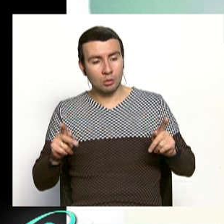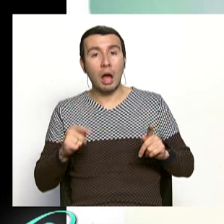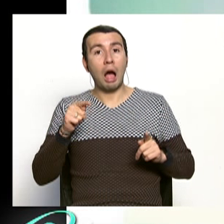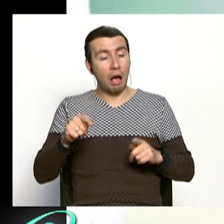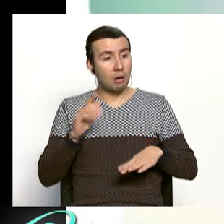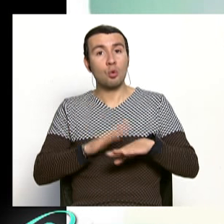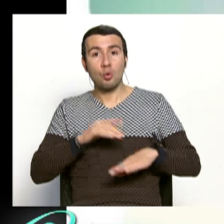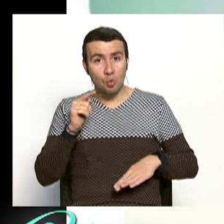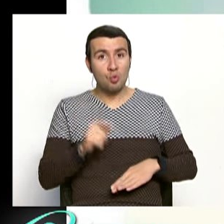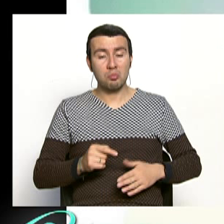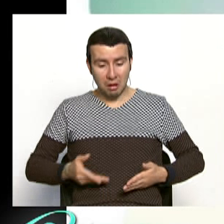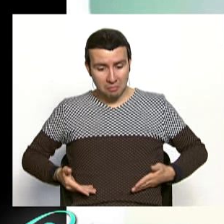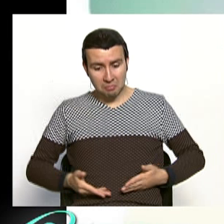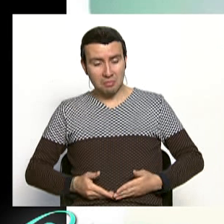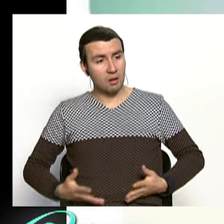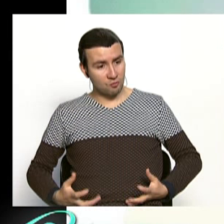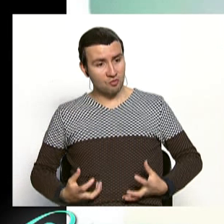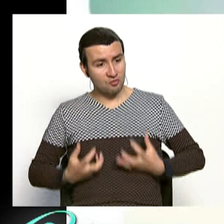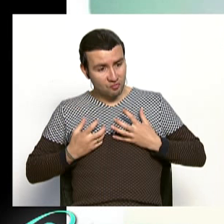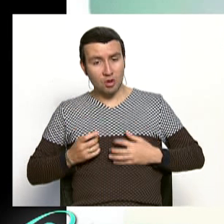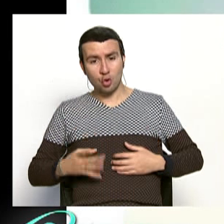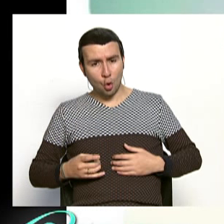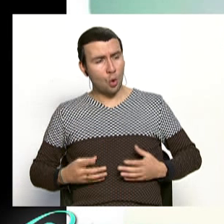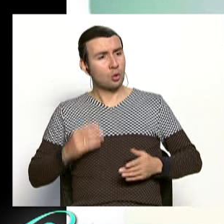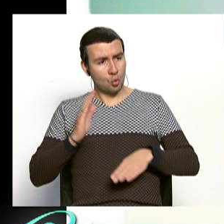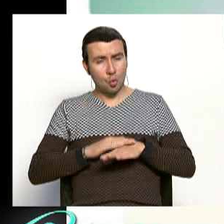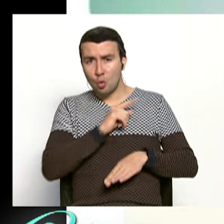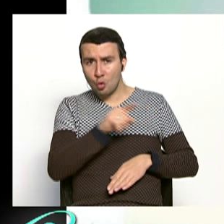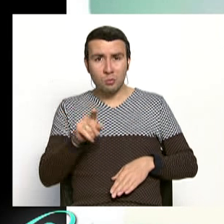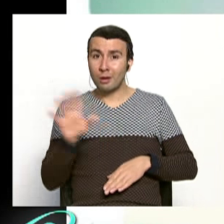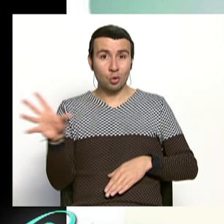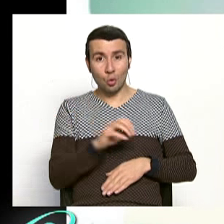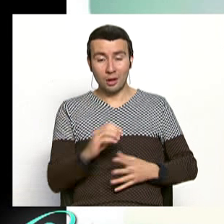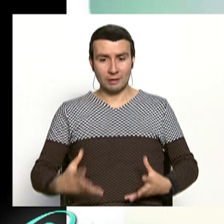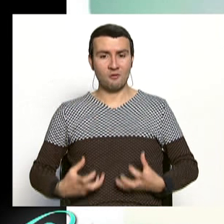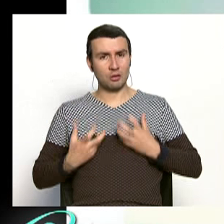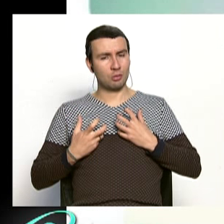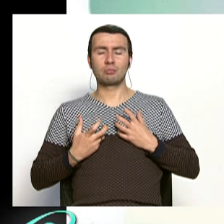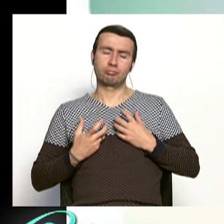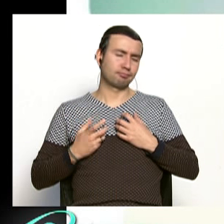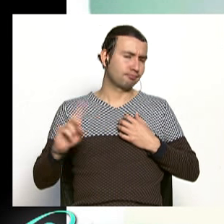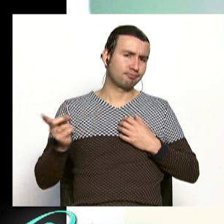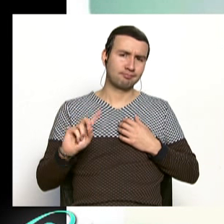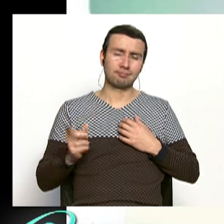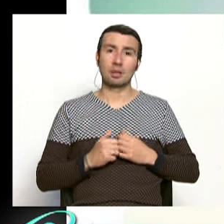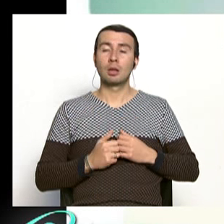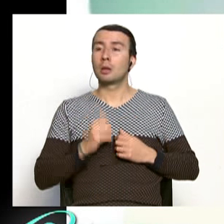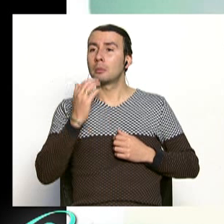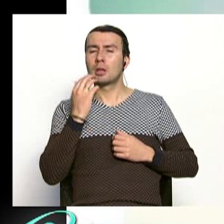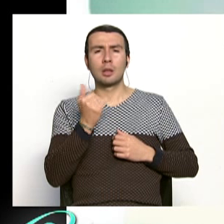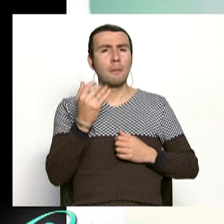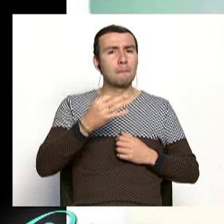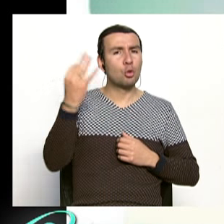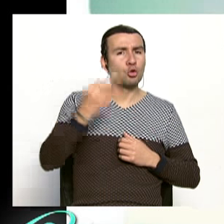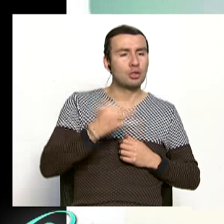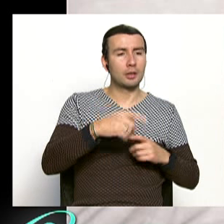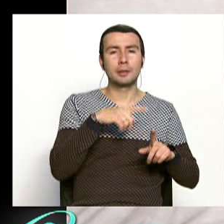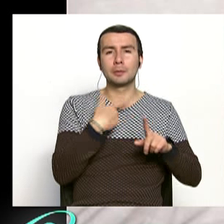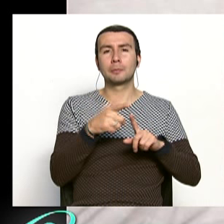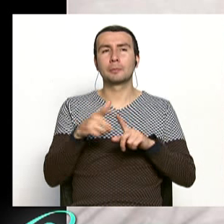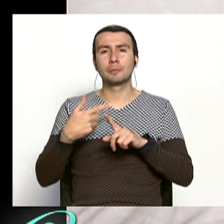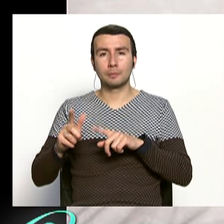crónico tienen una infección en general para nuestros números en un gran número de pacientes que